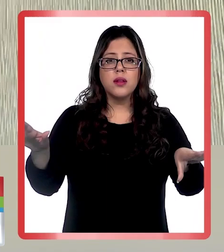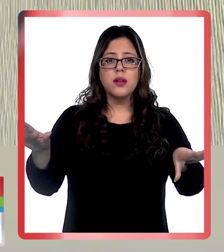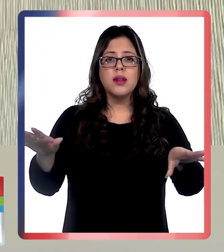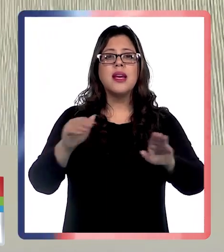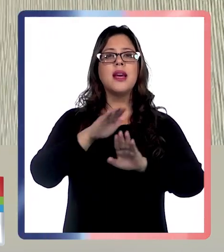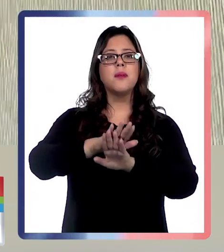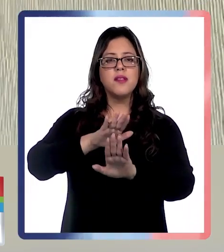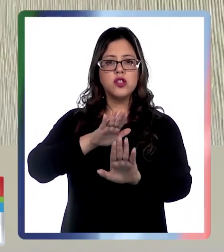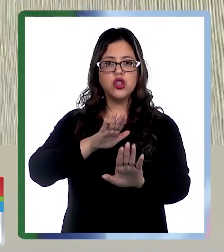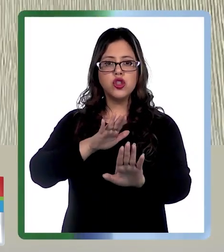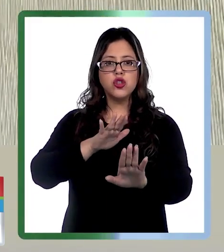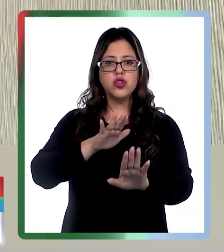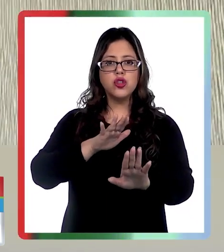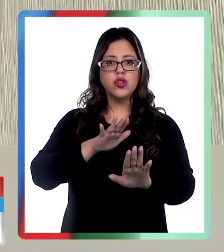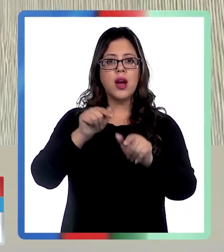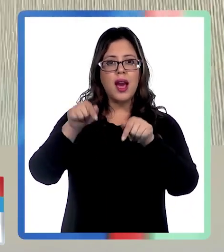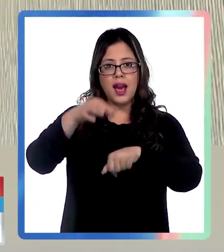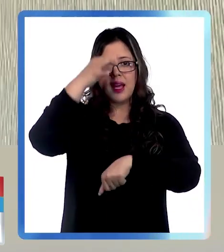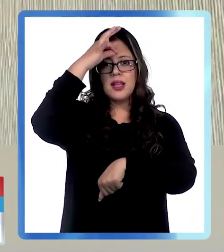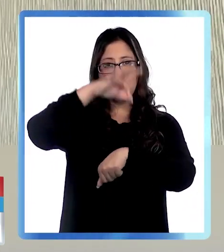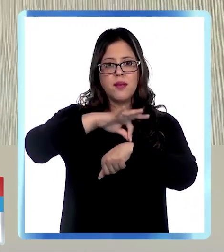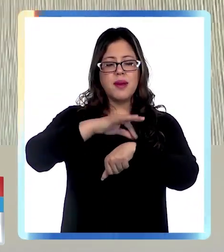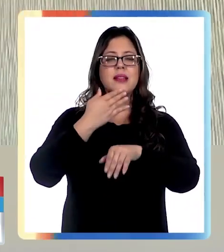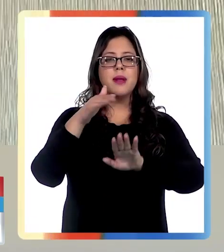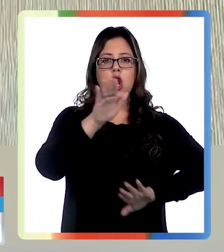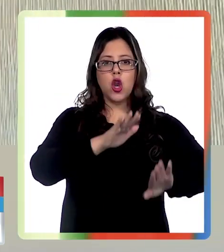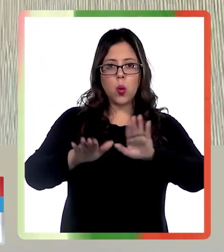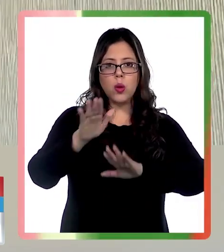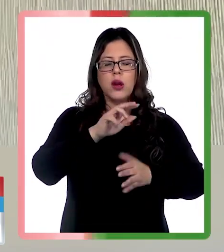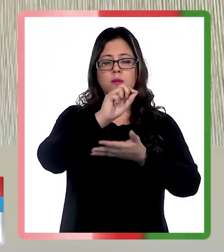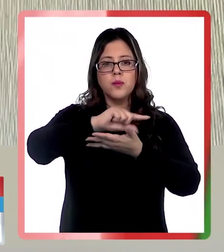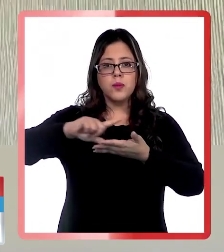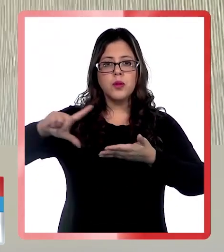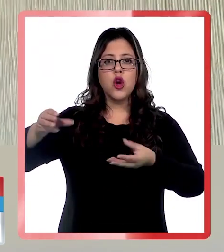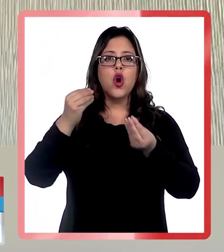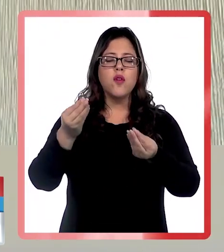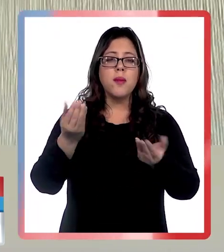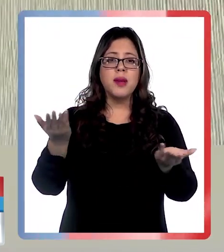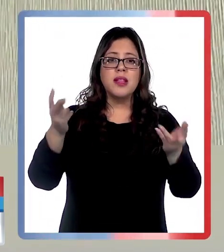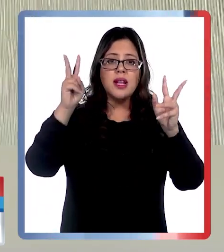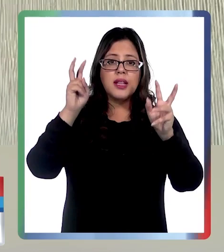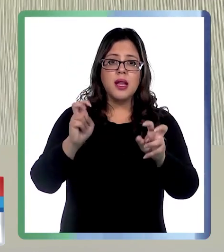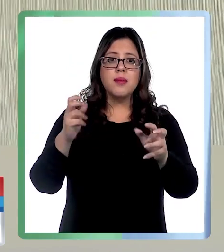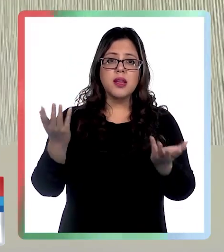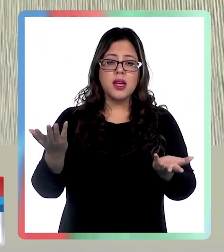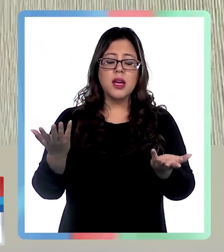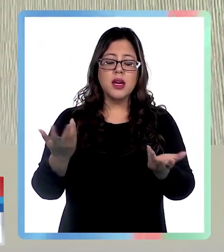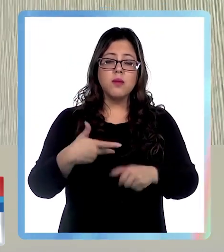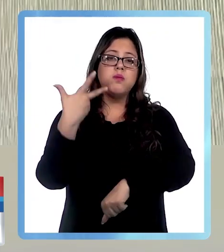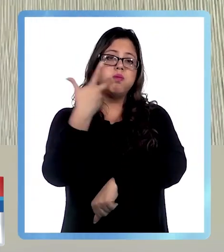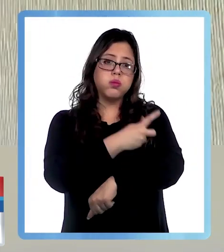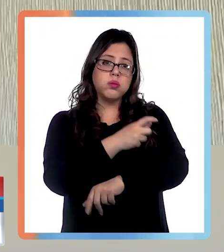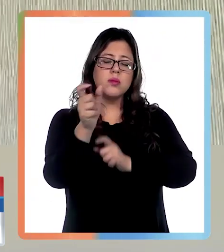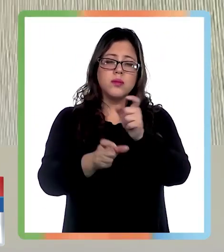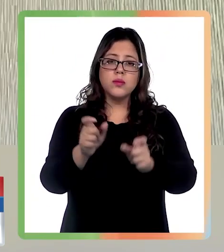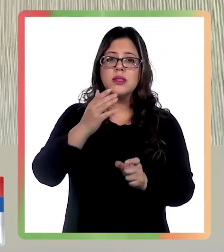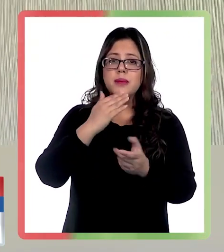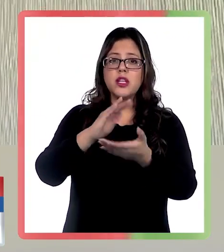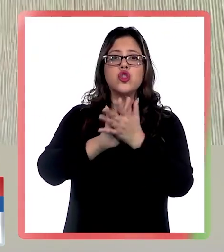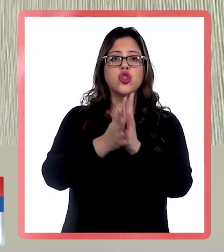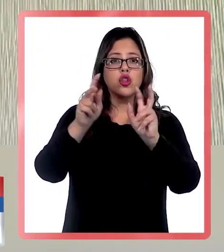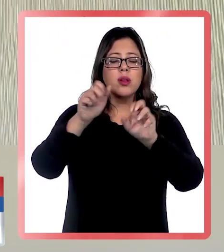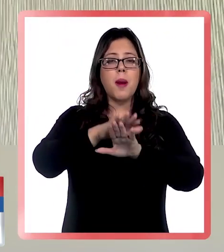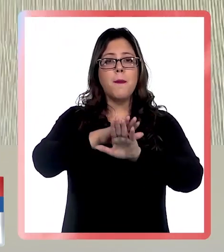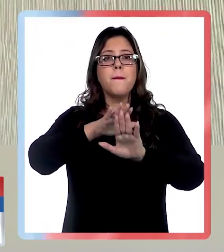significa la prevención frente a esta enfermedad y los cuidados aumentar por supuesto la inoculación de las personas y también